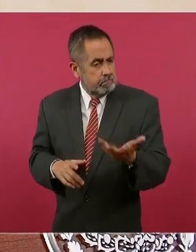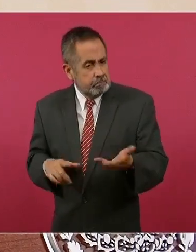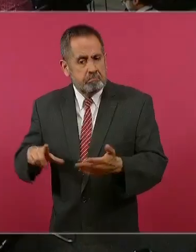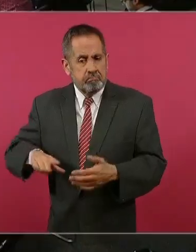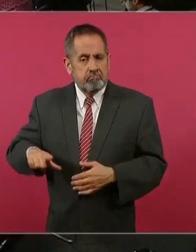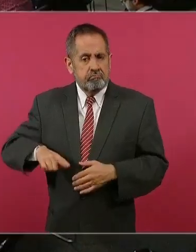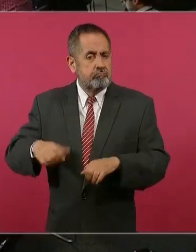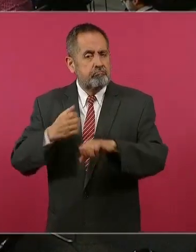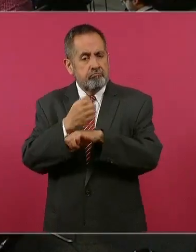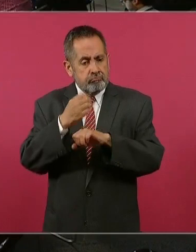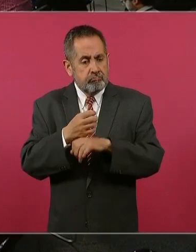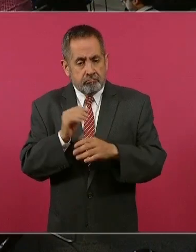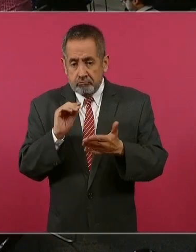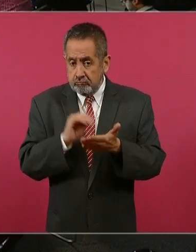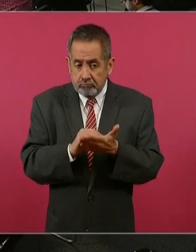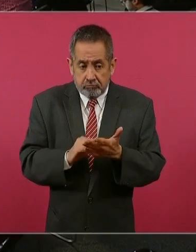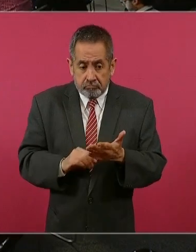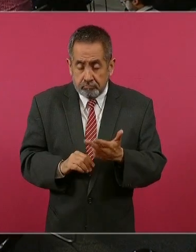estado